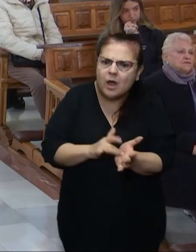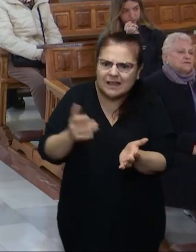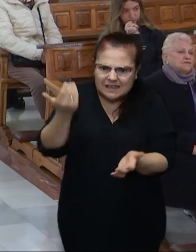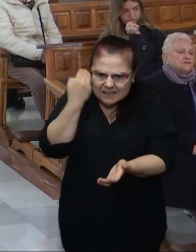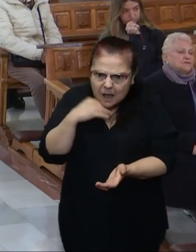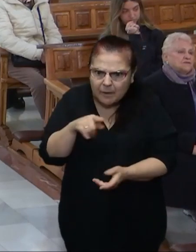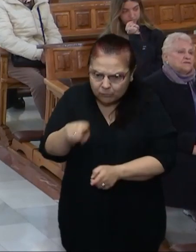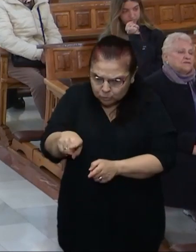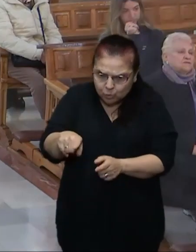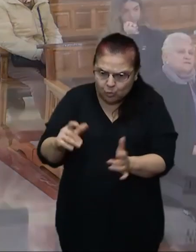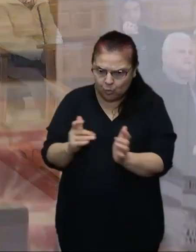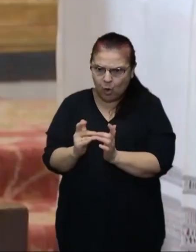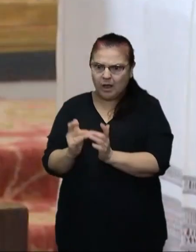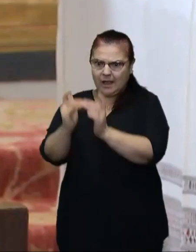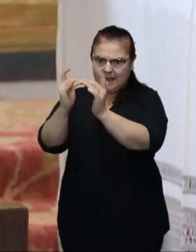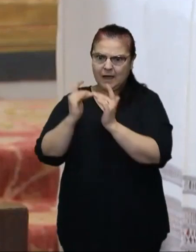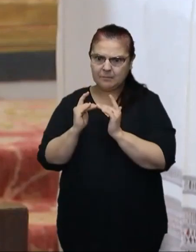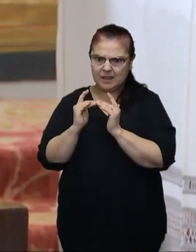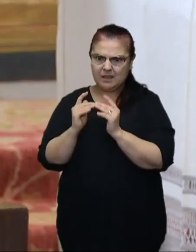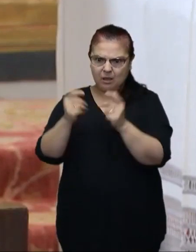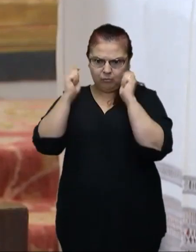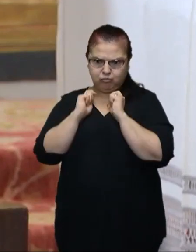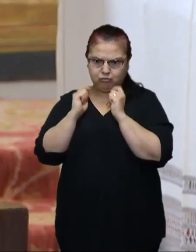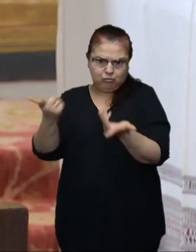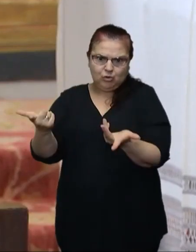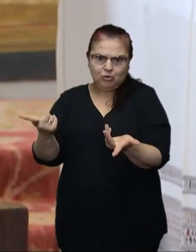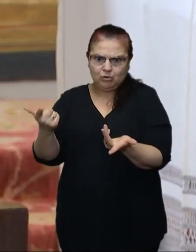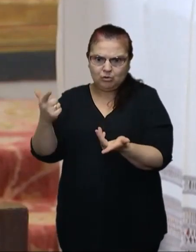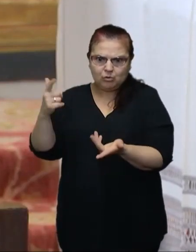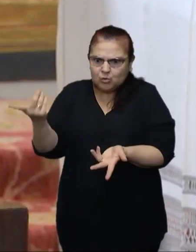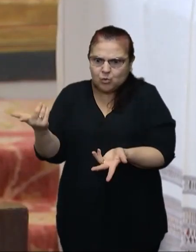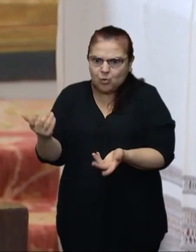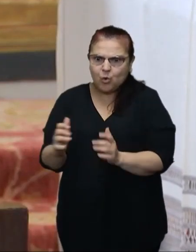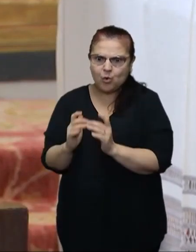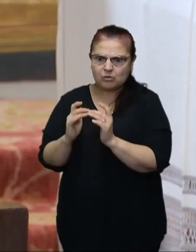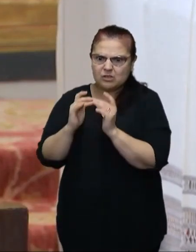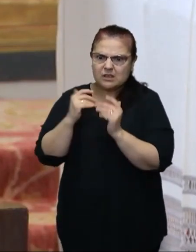camilla? ¿Sabes que en sábado no se puede coger peso?